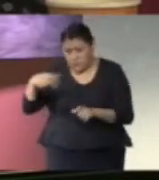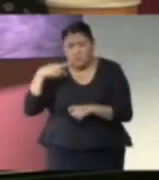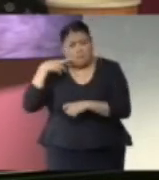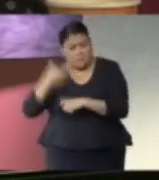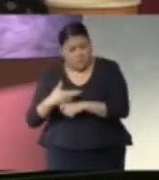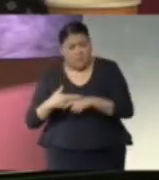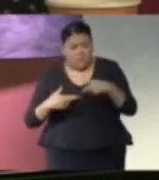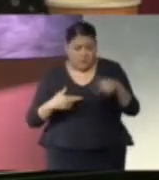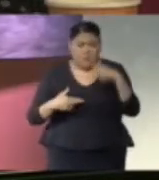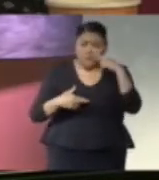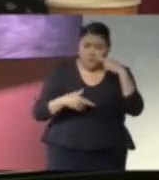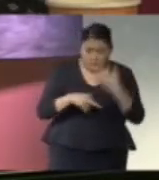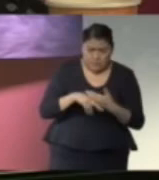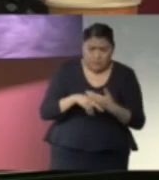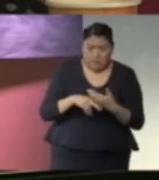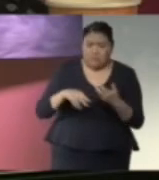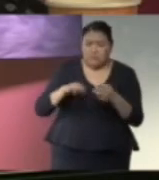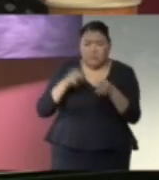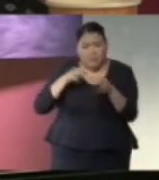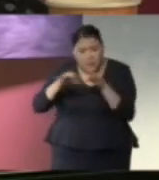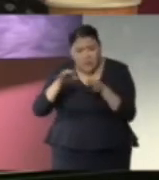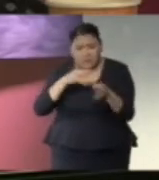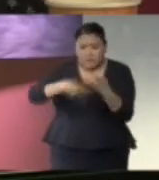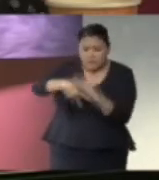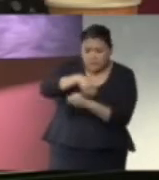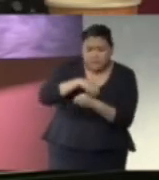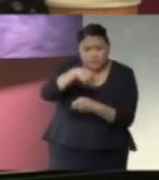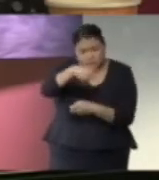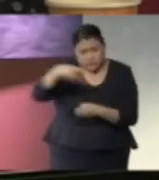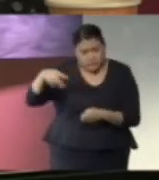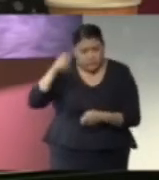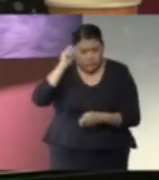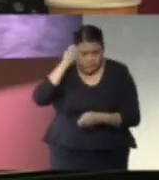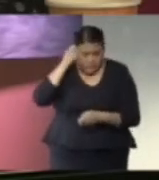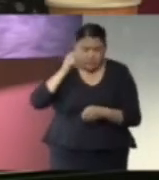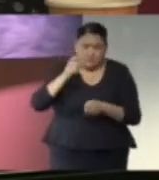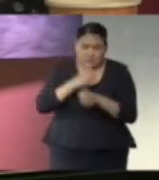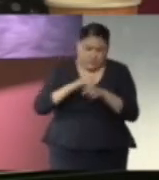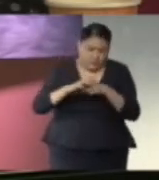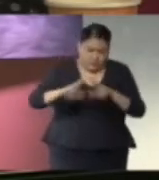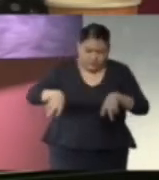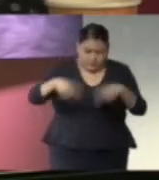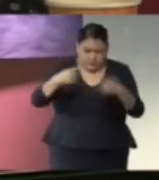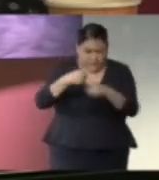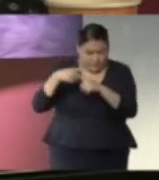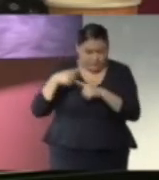de riqueza, en esta generación de bienes y servicios. Uno de los grandes problemas, o sea,